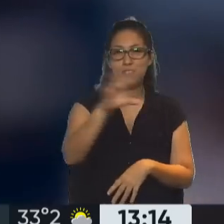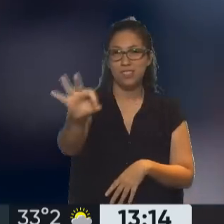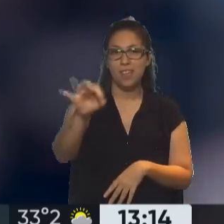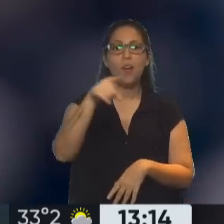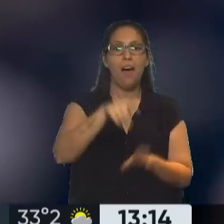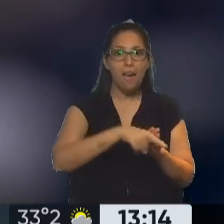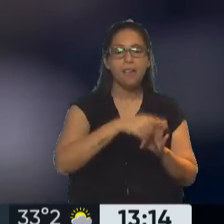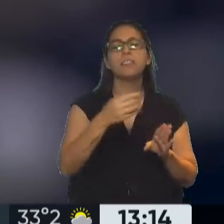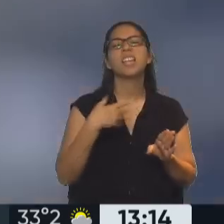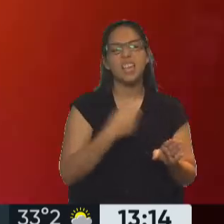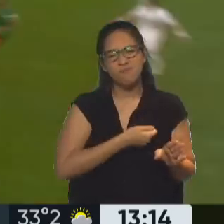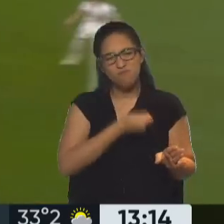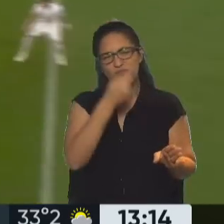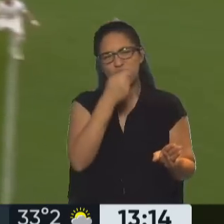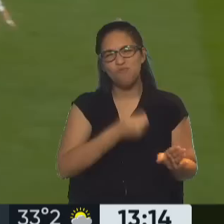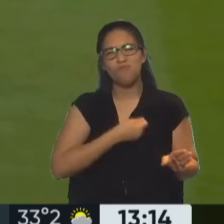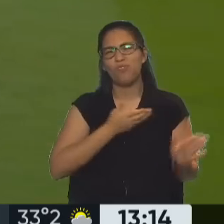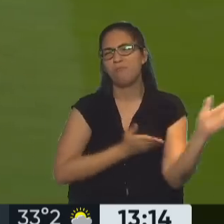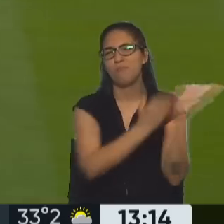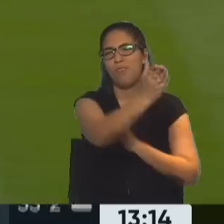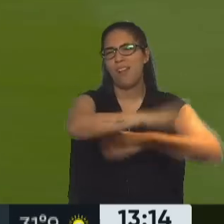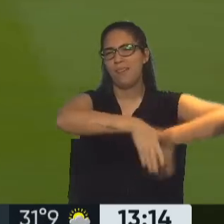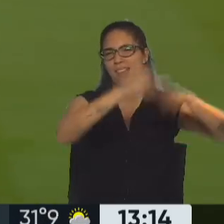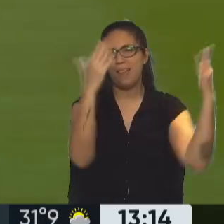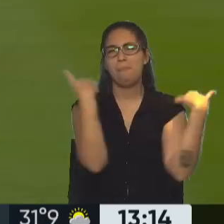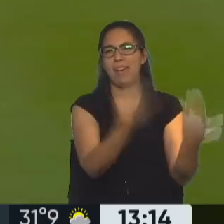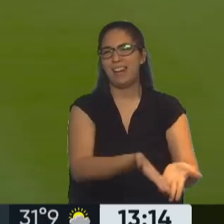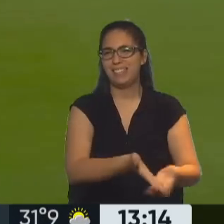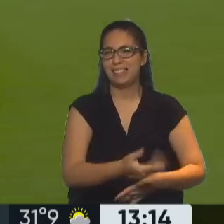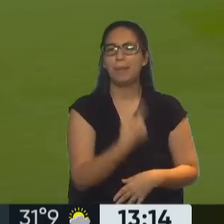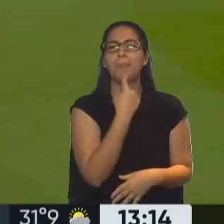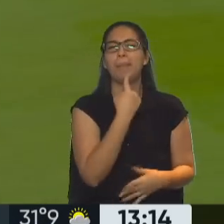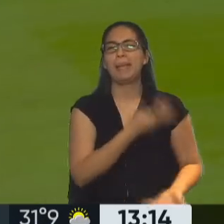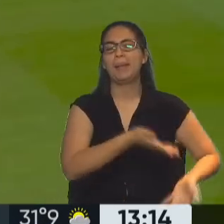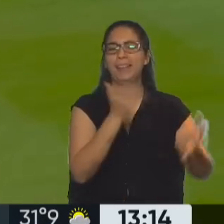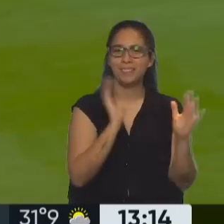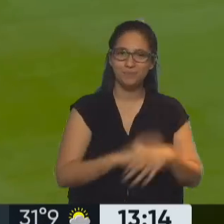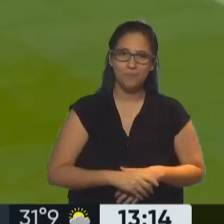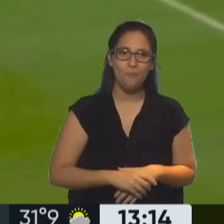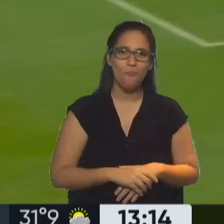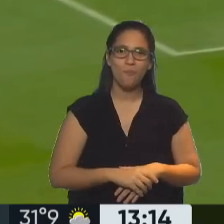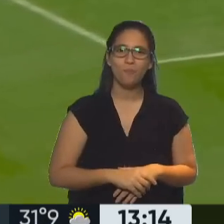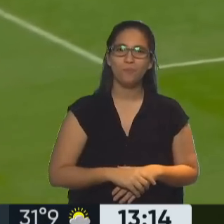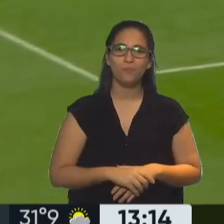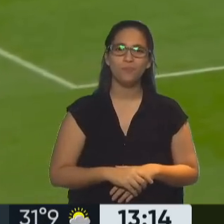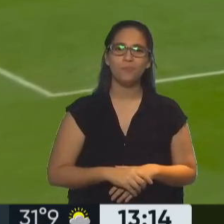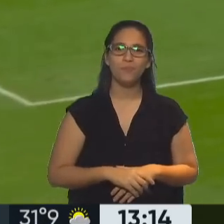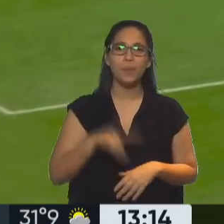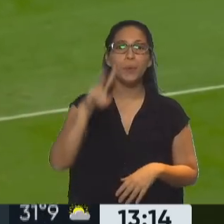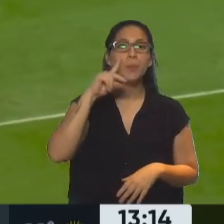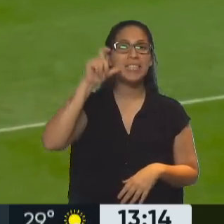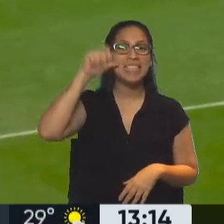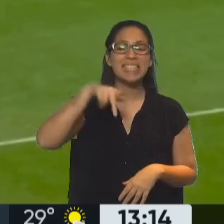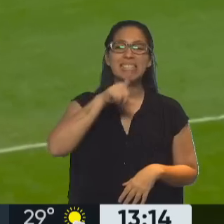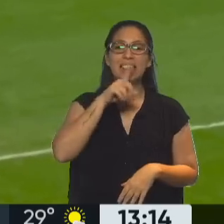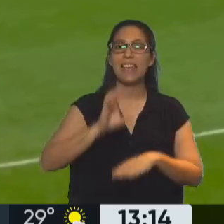empieza así, besala toda la vida, te lo tenés merecido, pibe. El quinto terminó siendo el gol de Vicent Abubakar de Camerún.